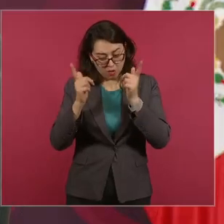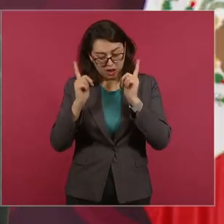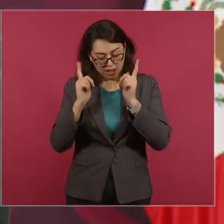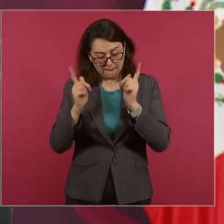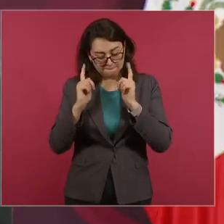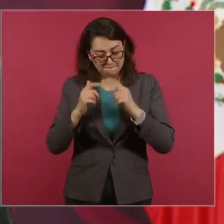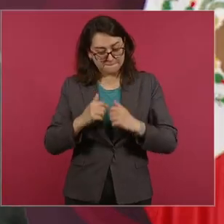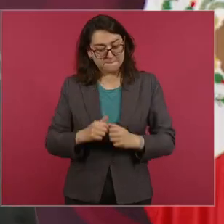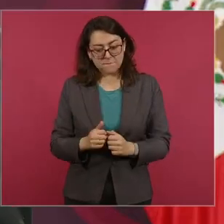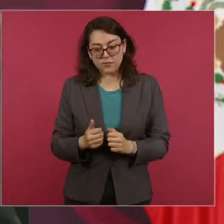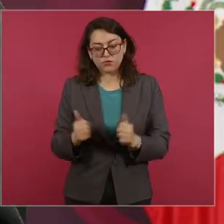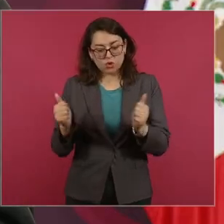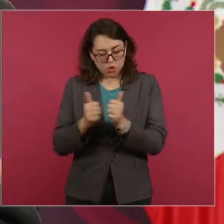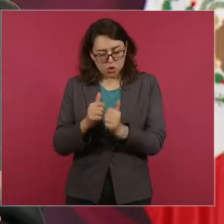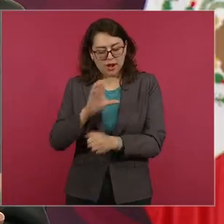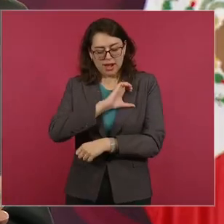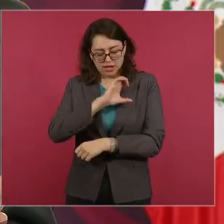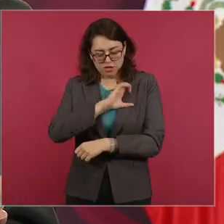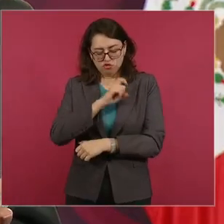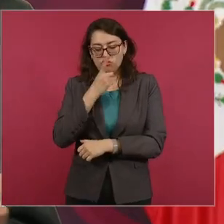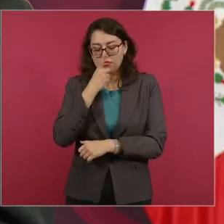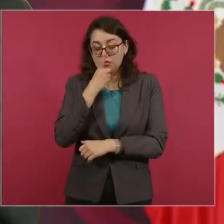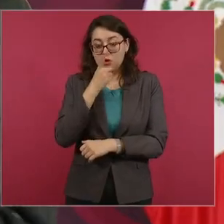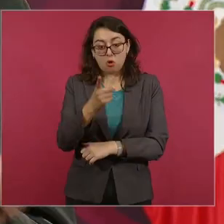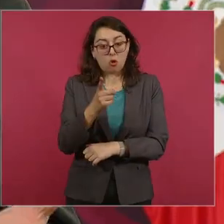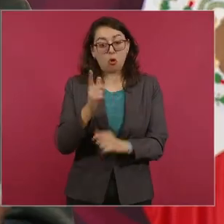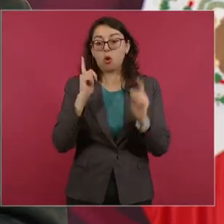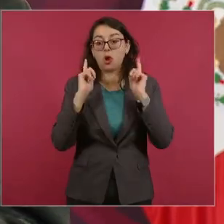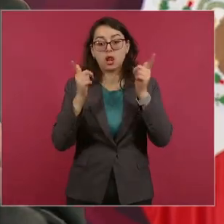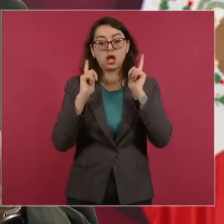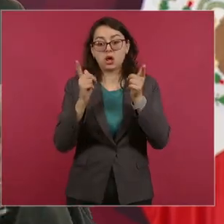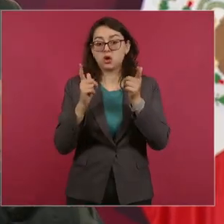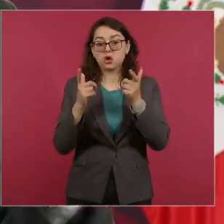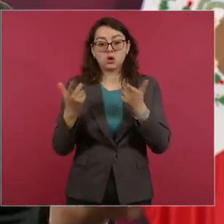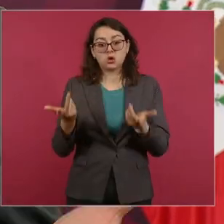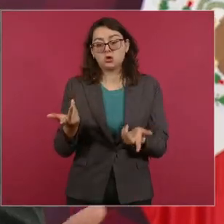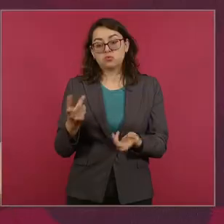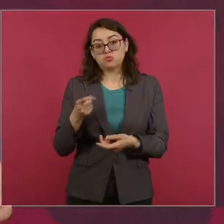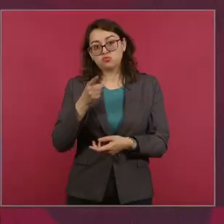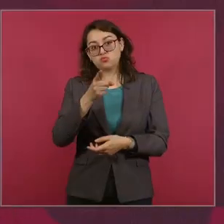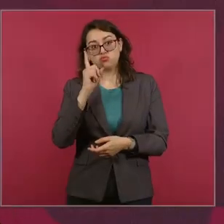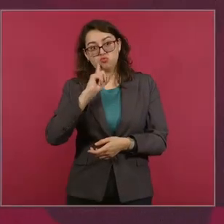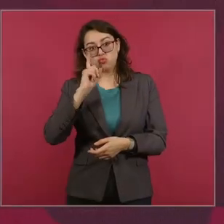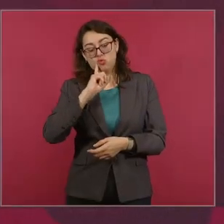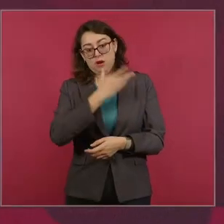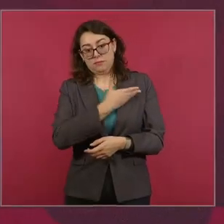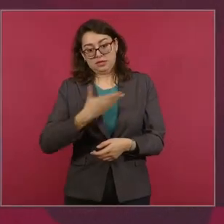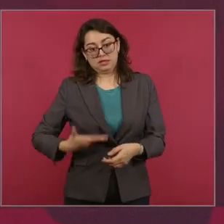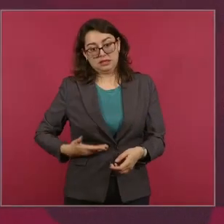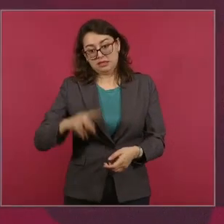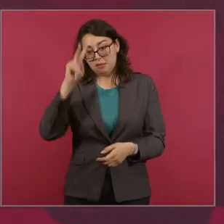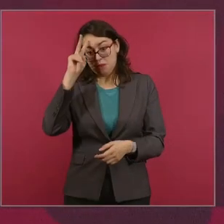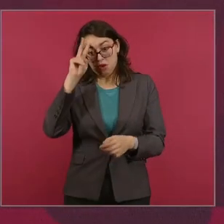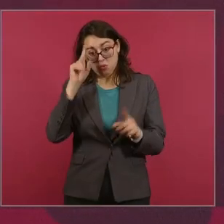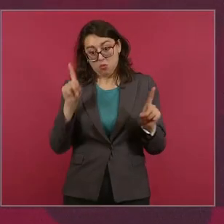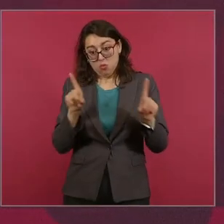yo con mi buena fe no quiero tomarme una foto con la presidenta del Perú